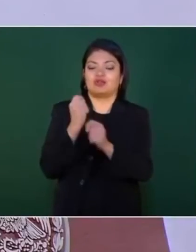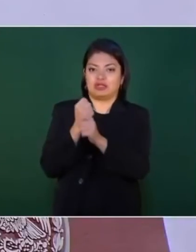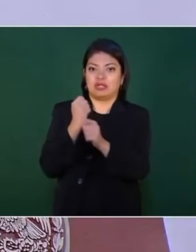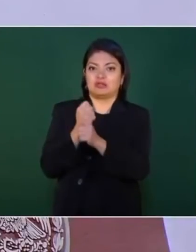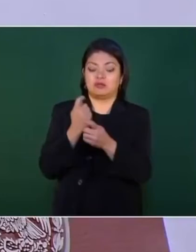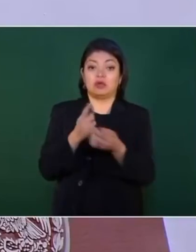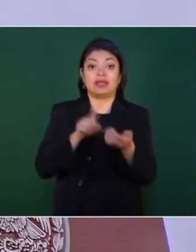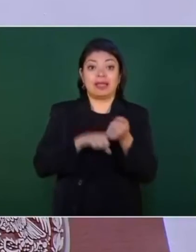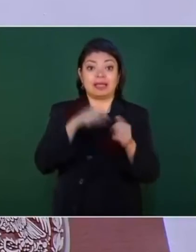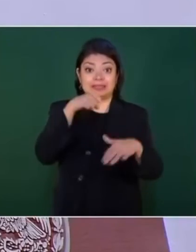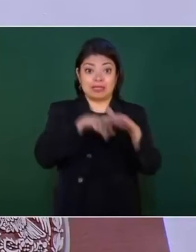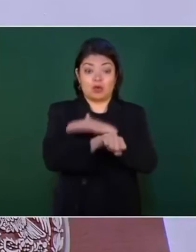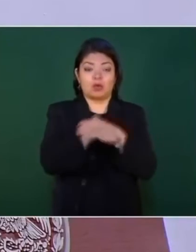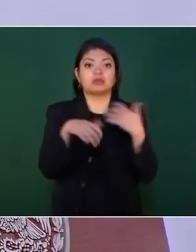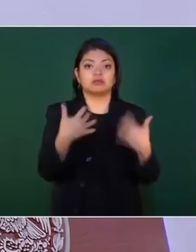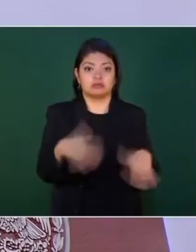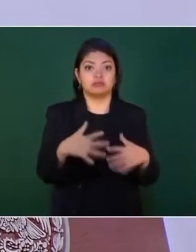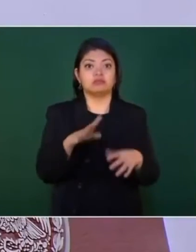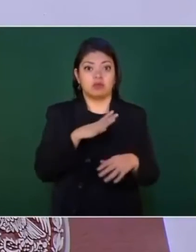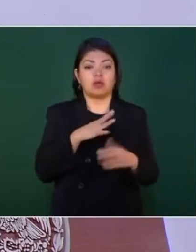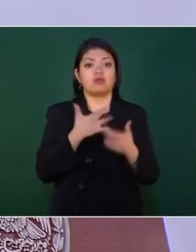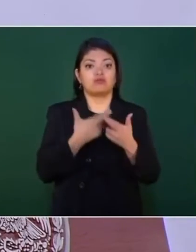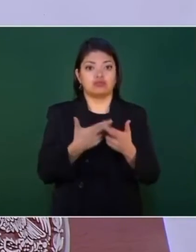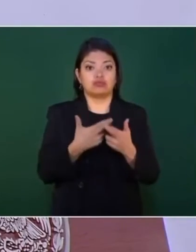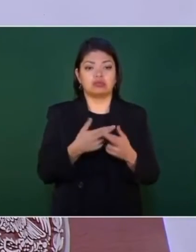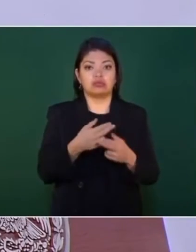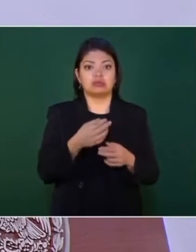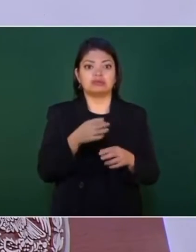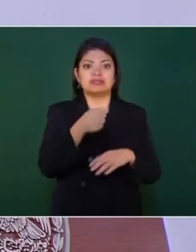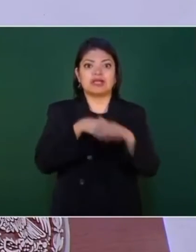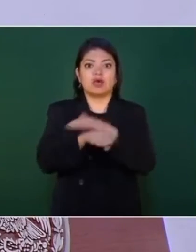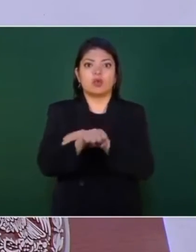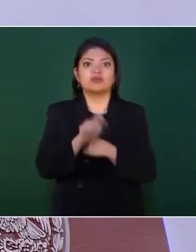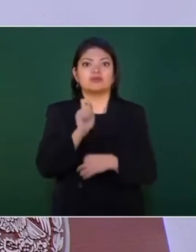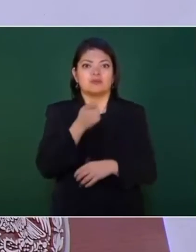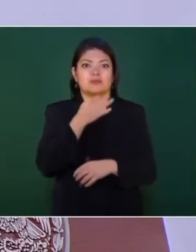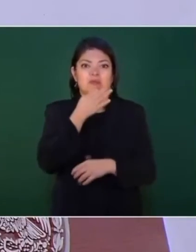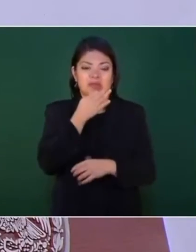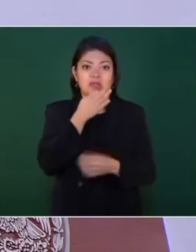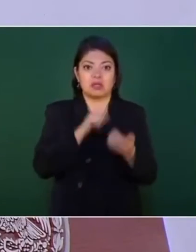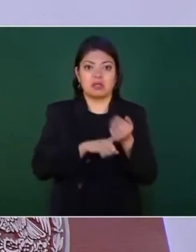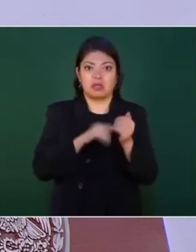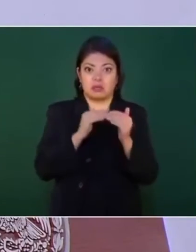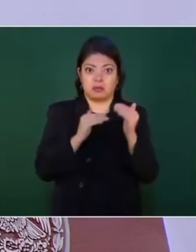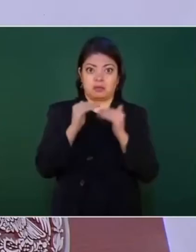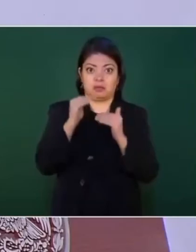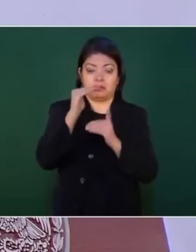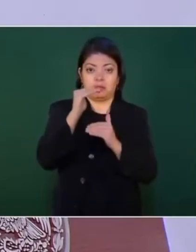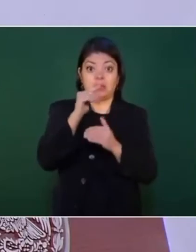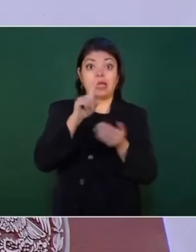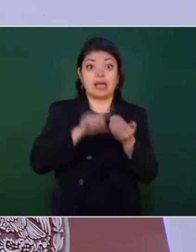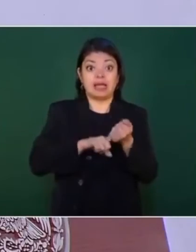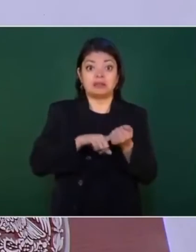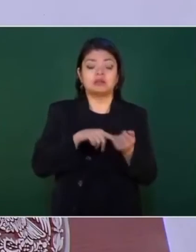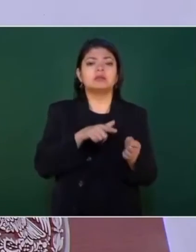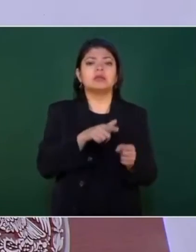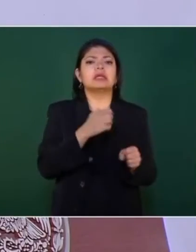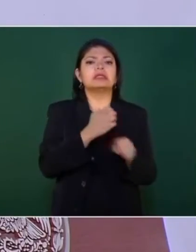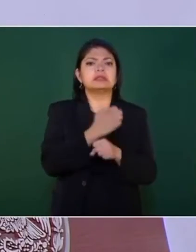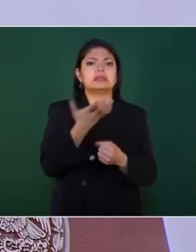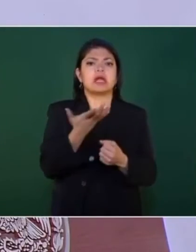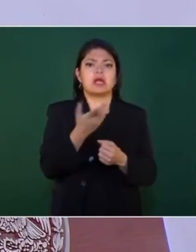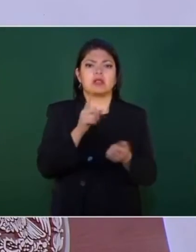también fueron asegurados metanfetamina 14 laboratorios fueron destruidos y 722 detenidos